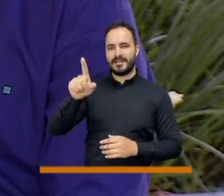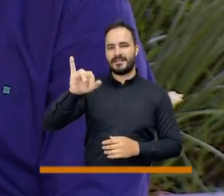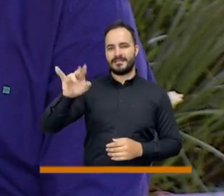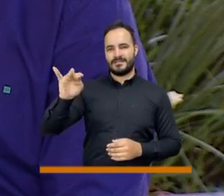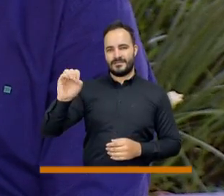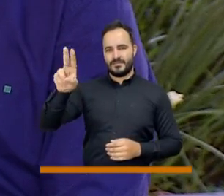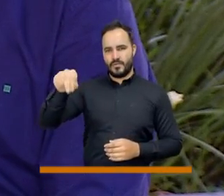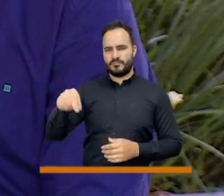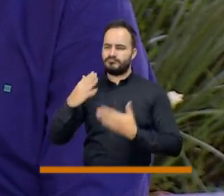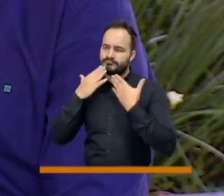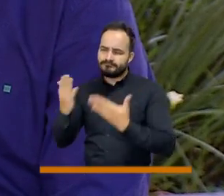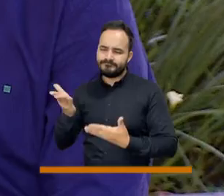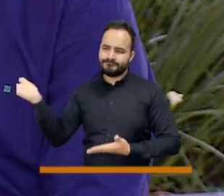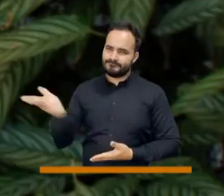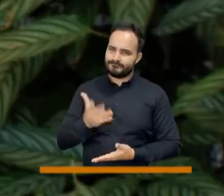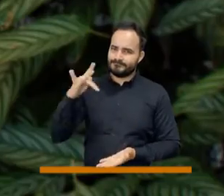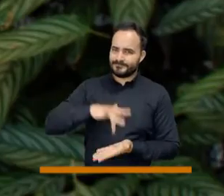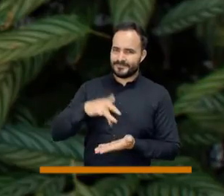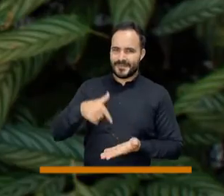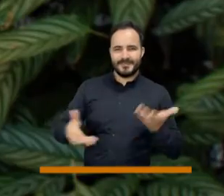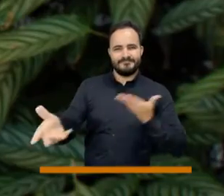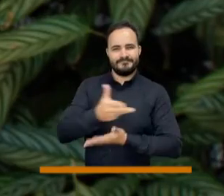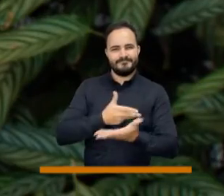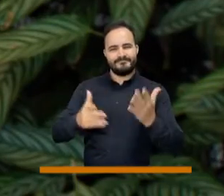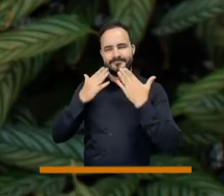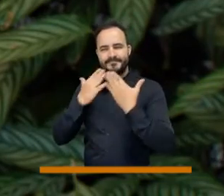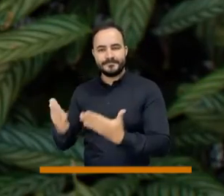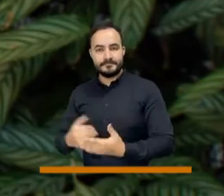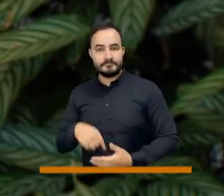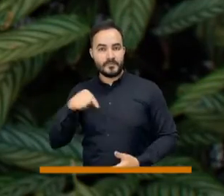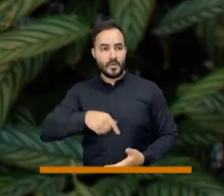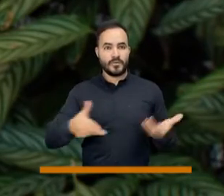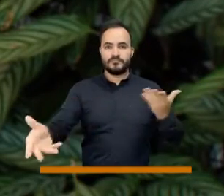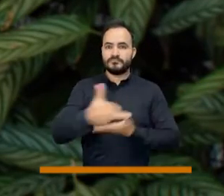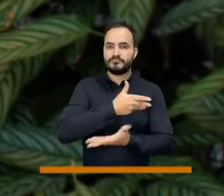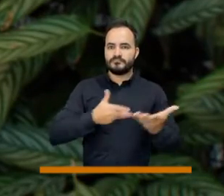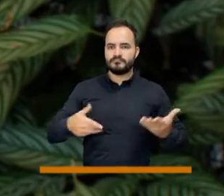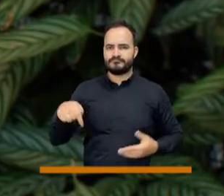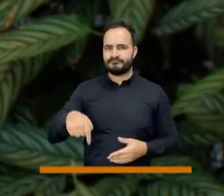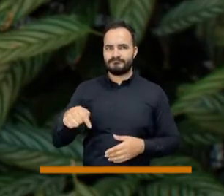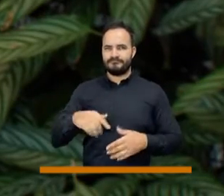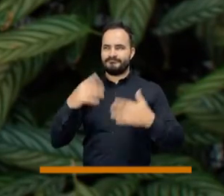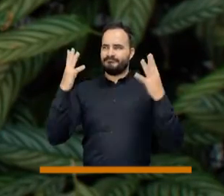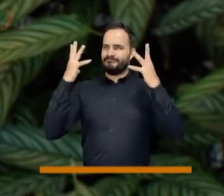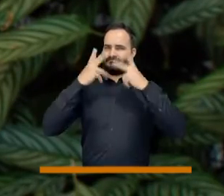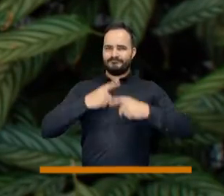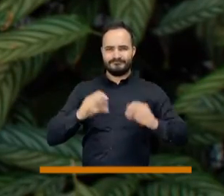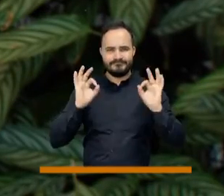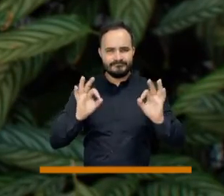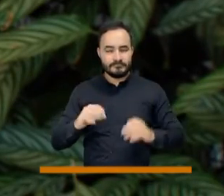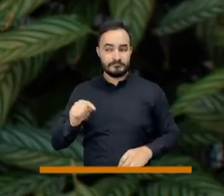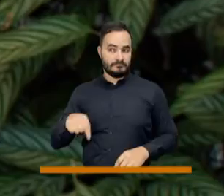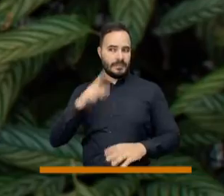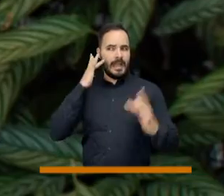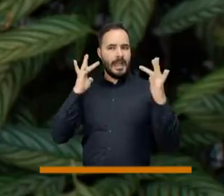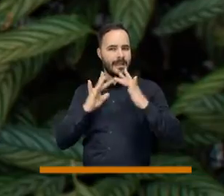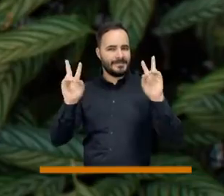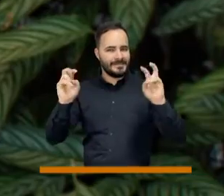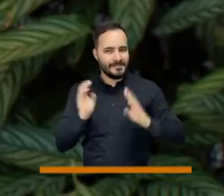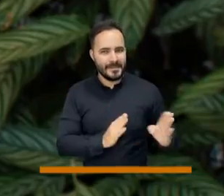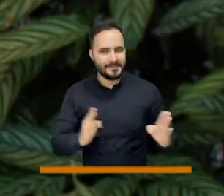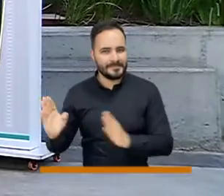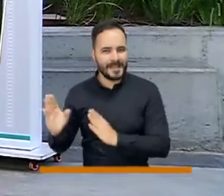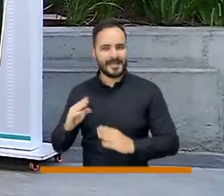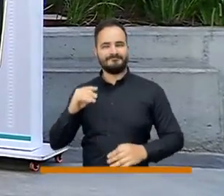bienvenido siempre a este su espacio y hoy desde este sitio tan bonito que nos recibe, estratégico además para hablar acerca de planificación